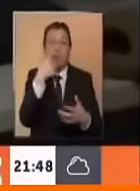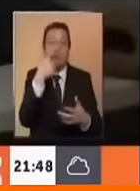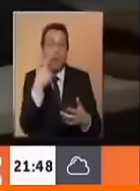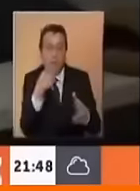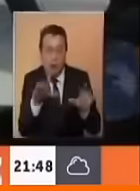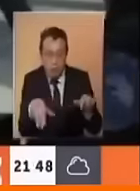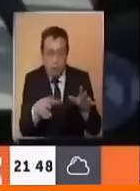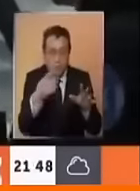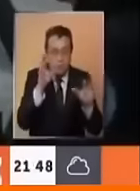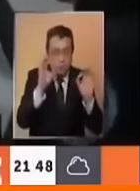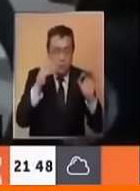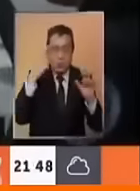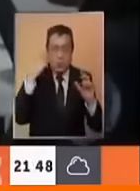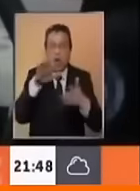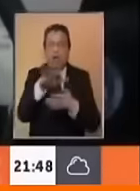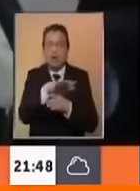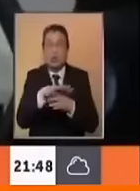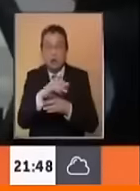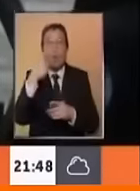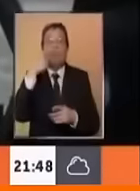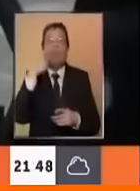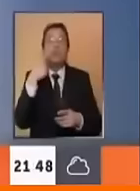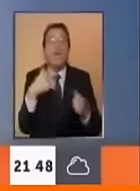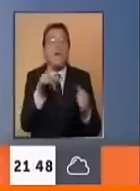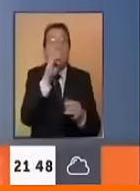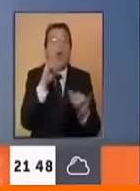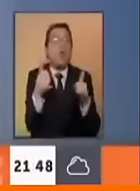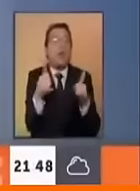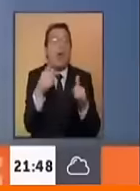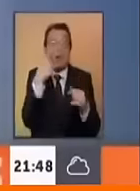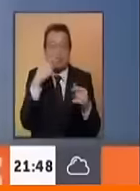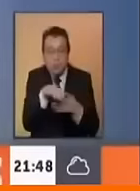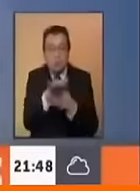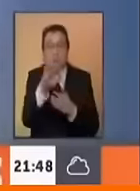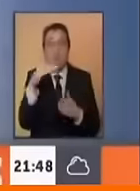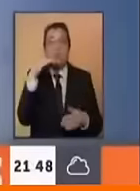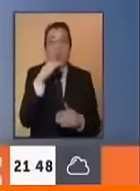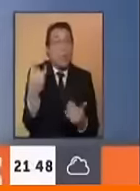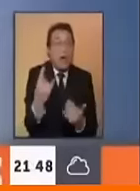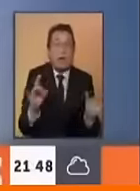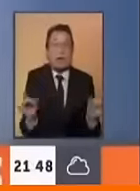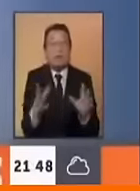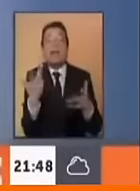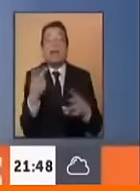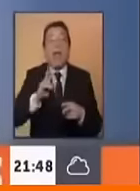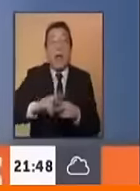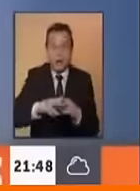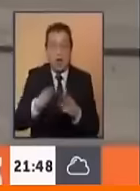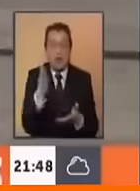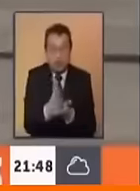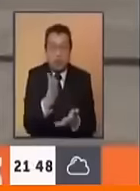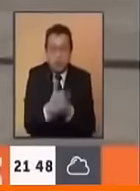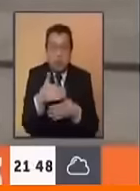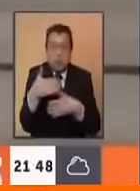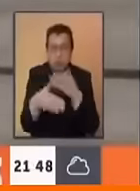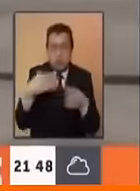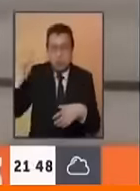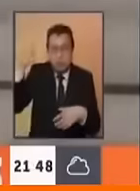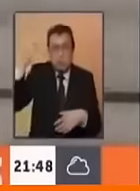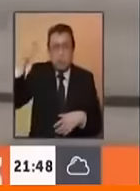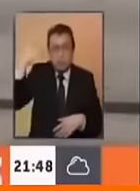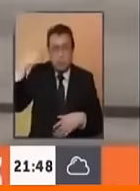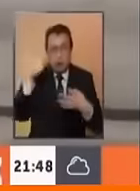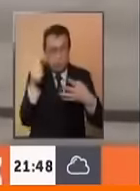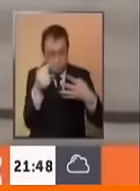con fidelidad situaciones de combate y protocolos de emergencia en vuelo, entre otras etapas del exigente proceso que son